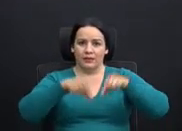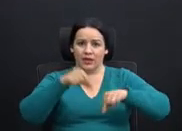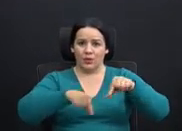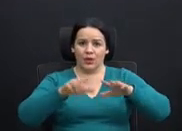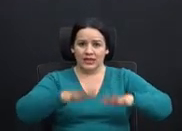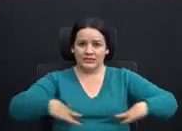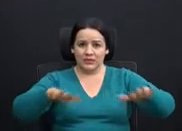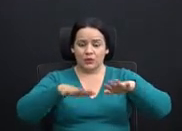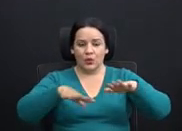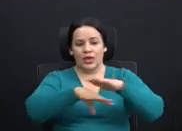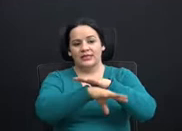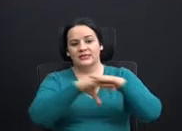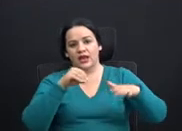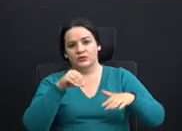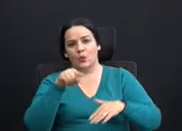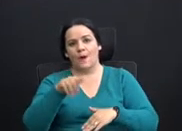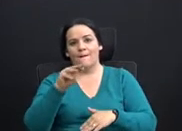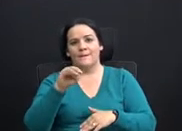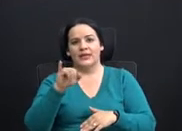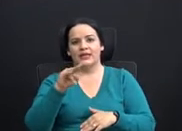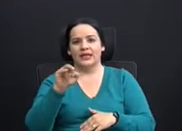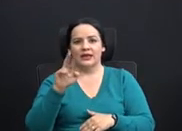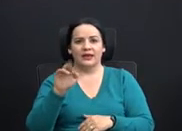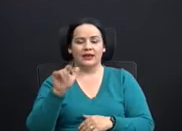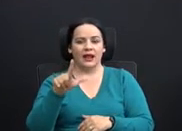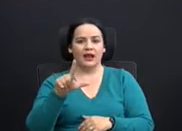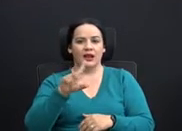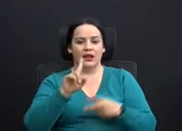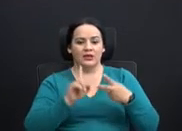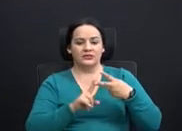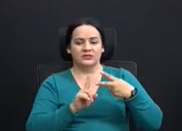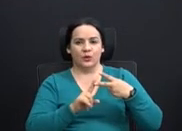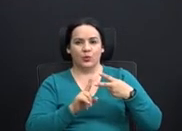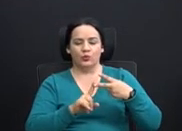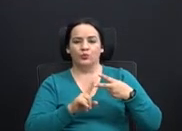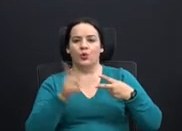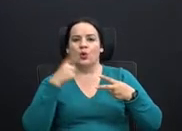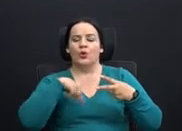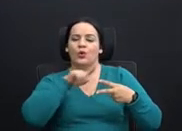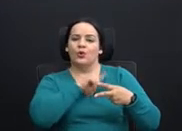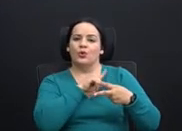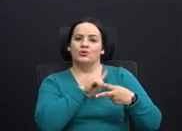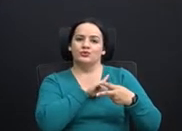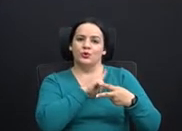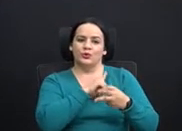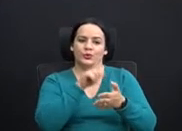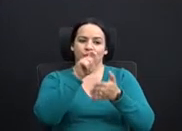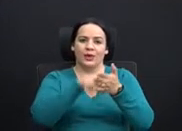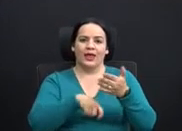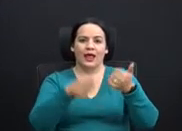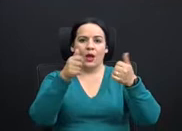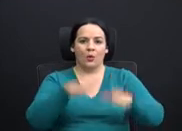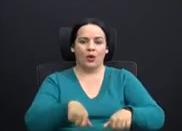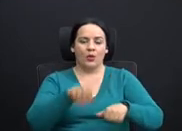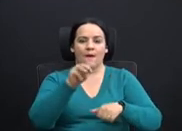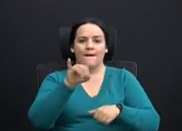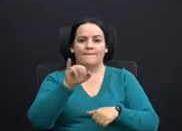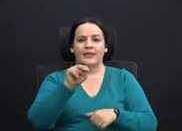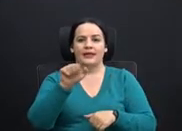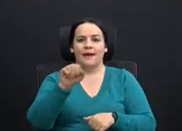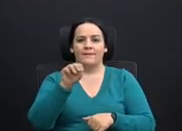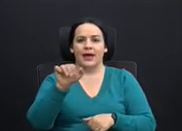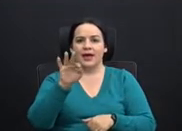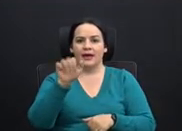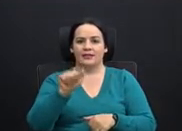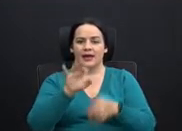mineral. Y lo segundo es que somos suscribientes del acuerdo de Minamata, que tiene que ver con el tema